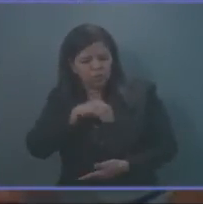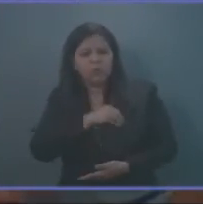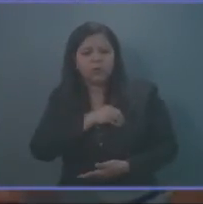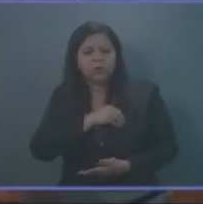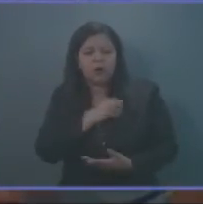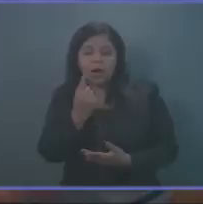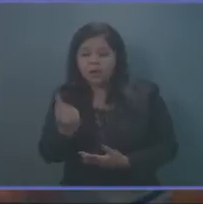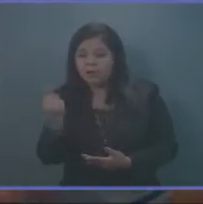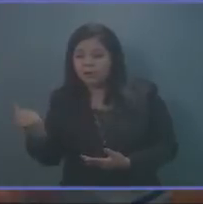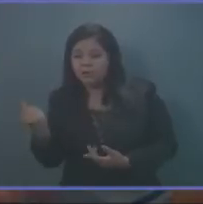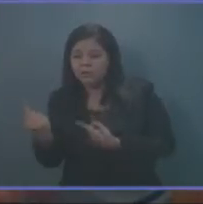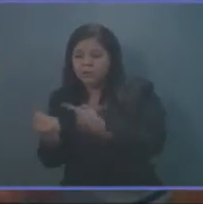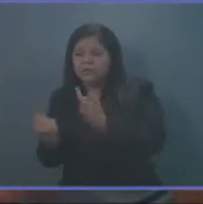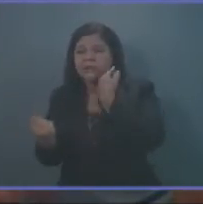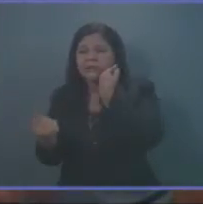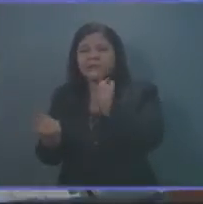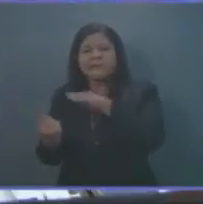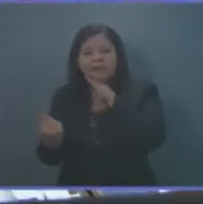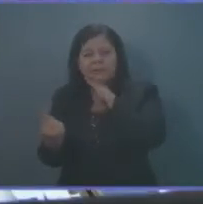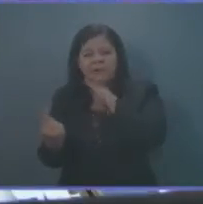que tienen enfermedades.